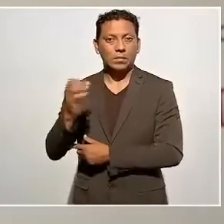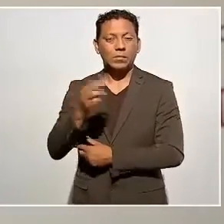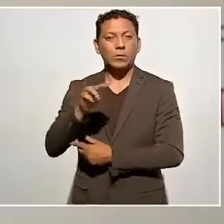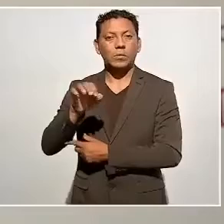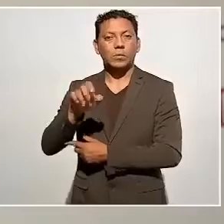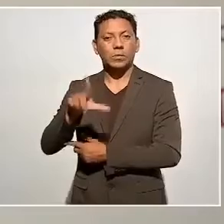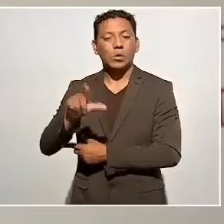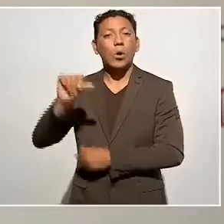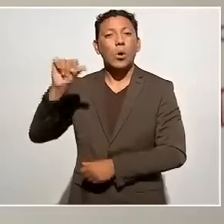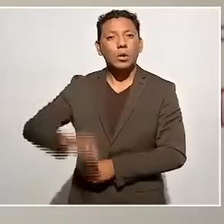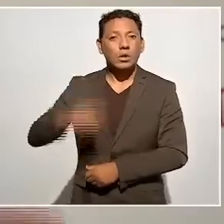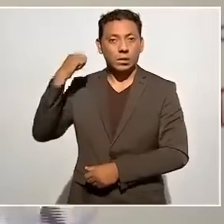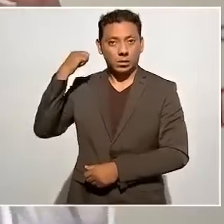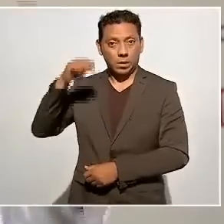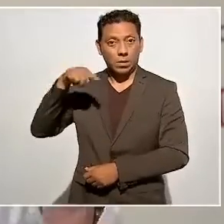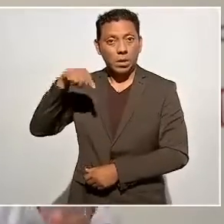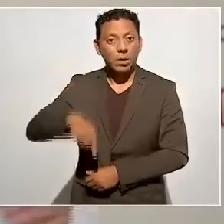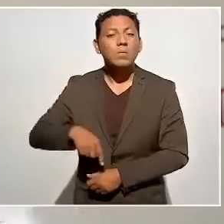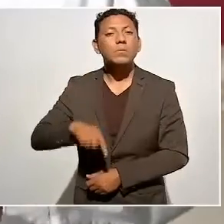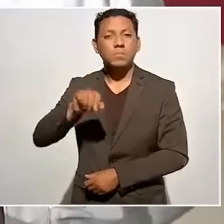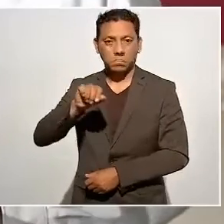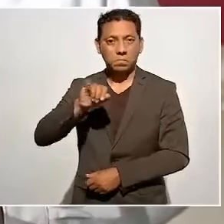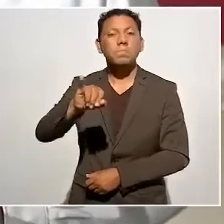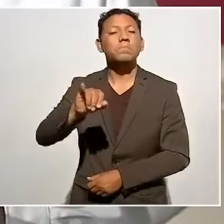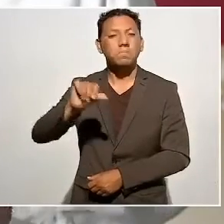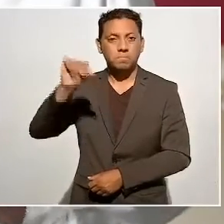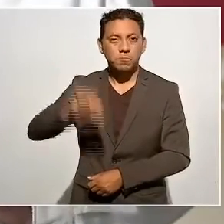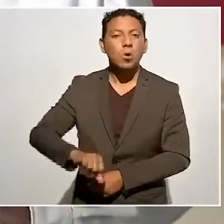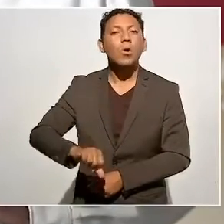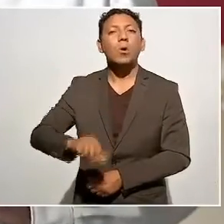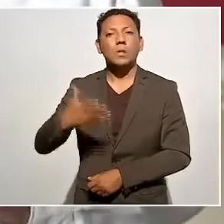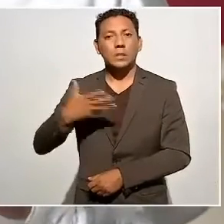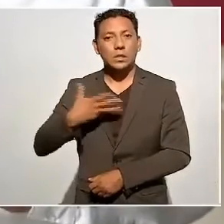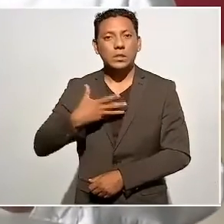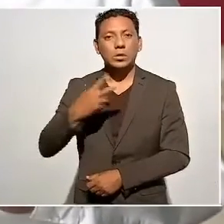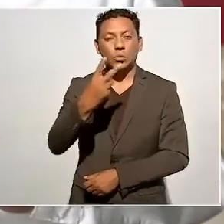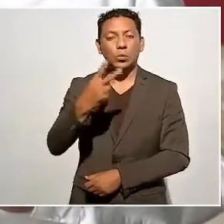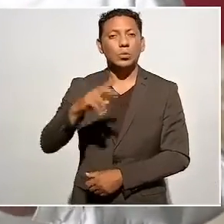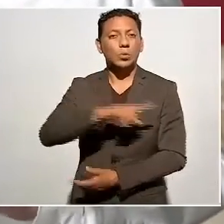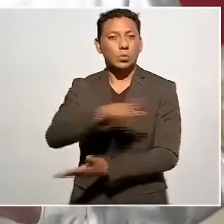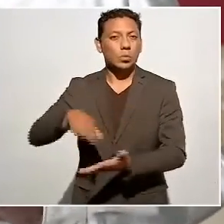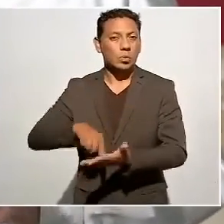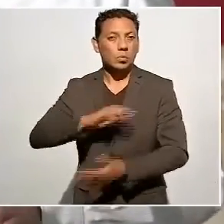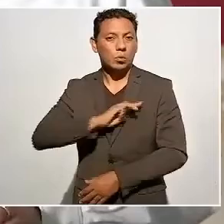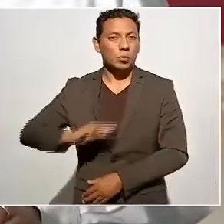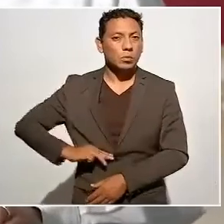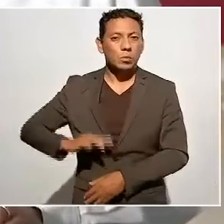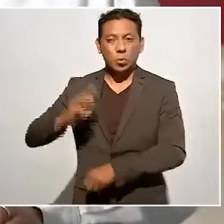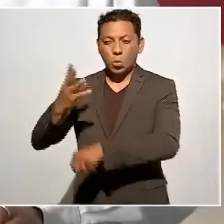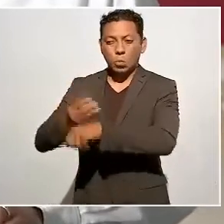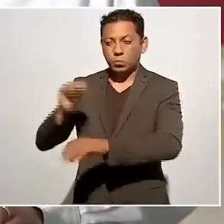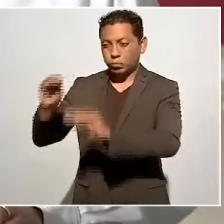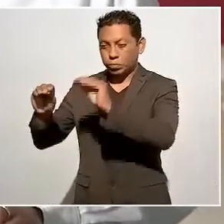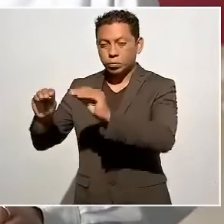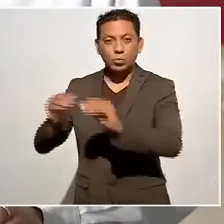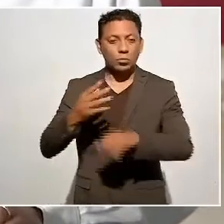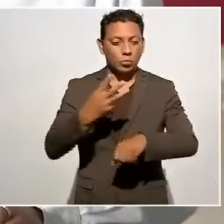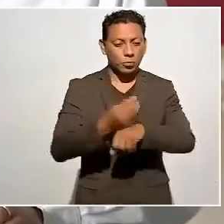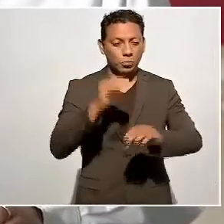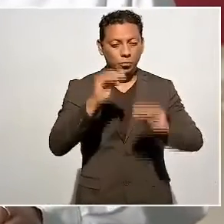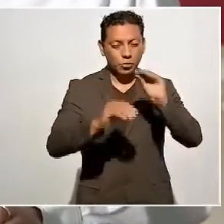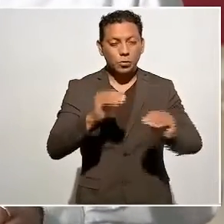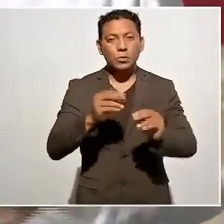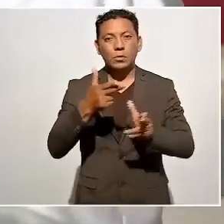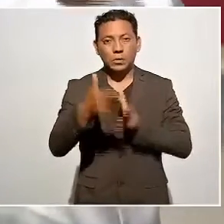Obrador. Hoy Tabasco sí es sede en 2 municipios de la construcción del